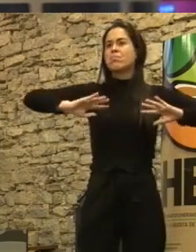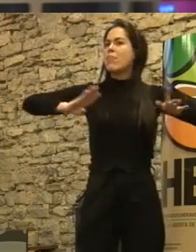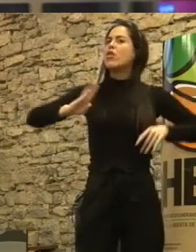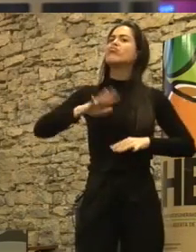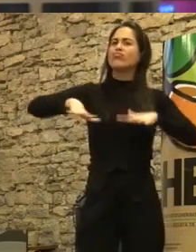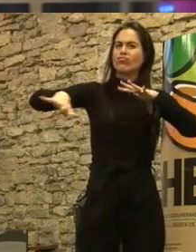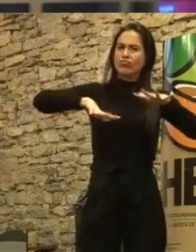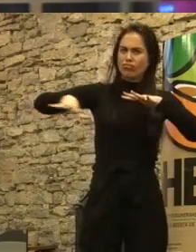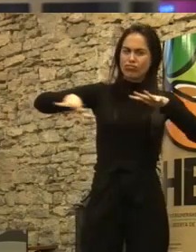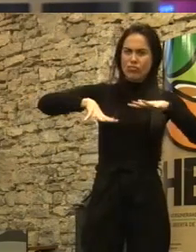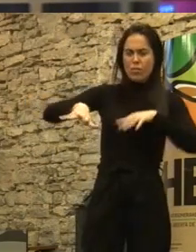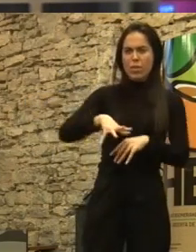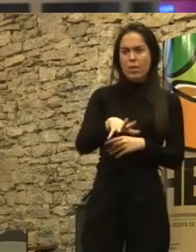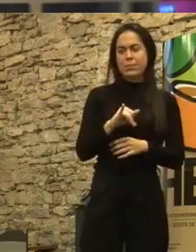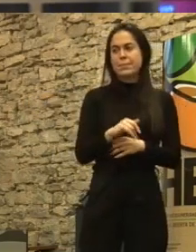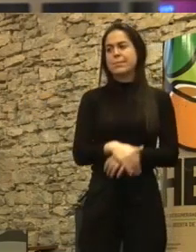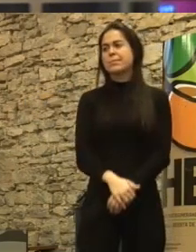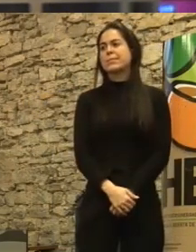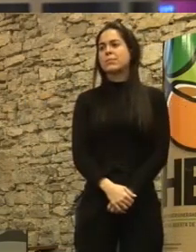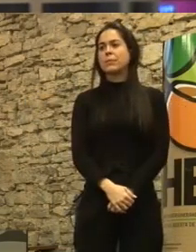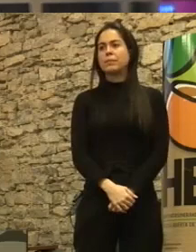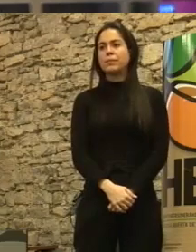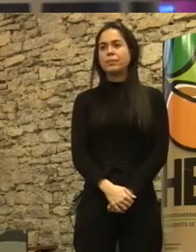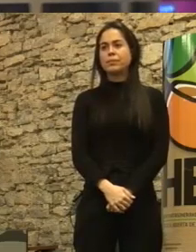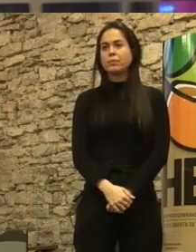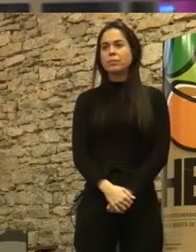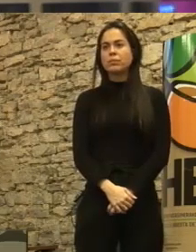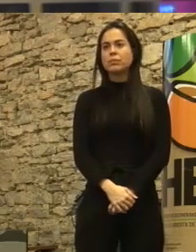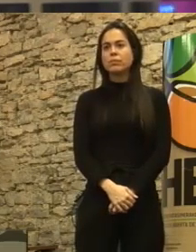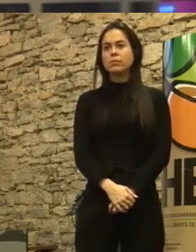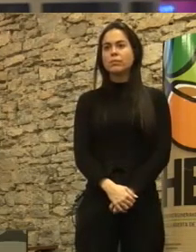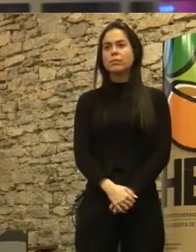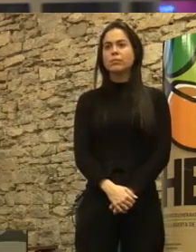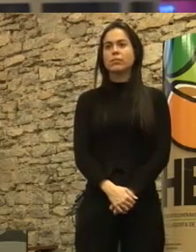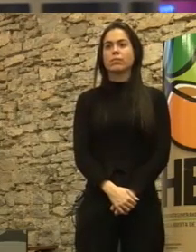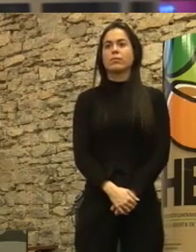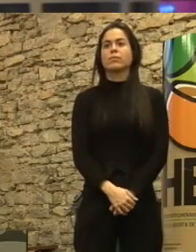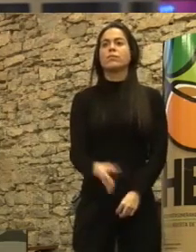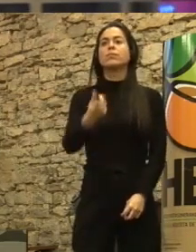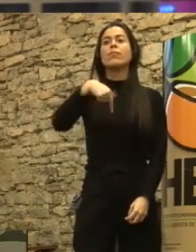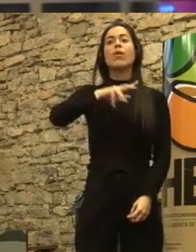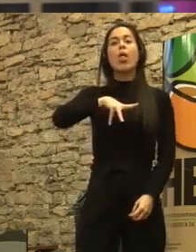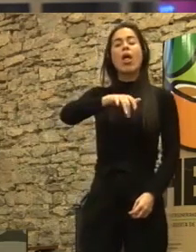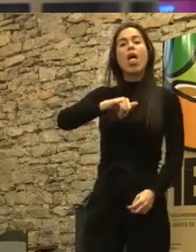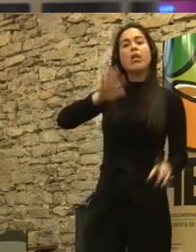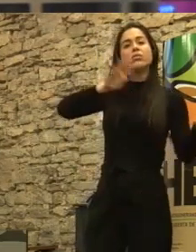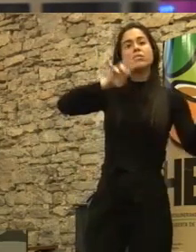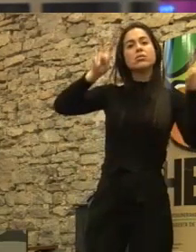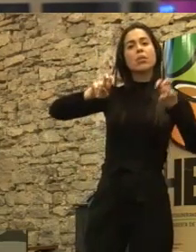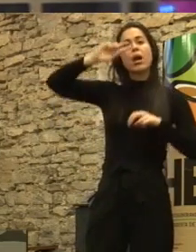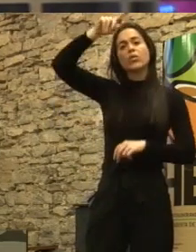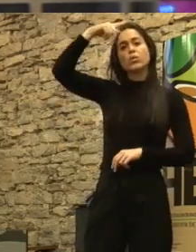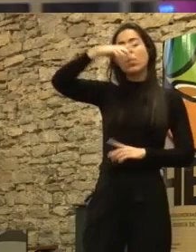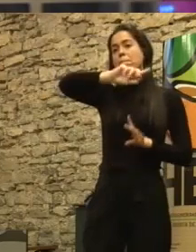Además tenemos nuestro tema cultural y además tenemos un sistema